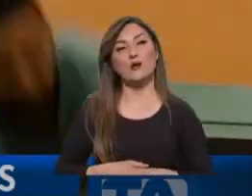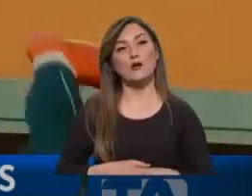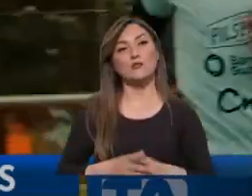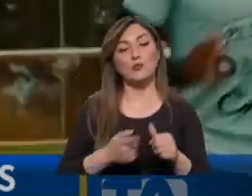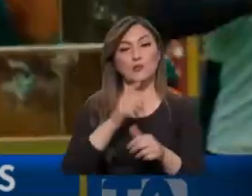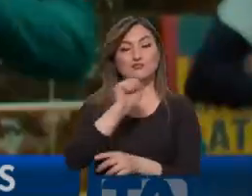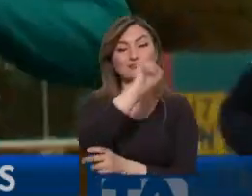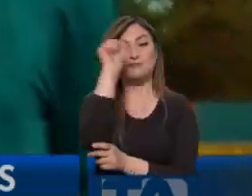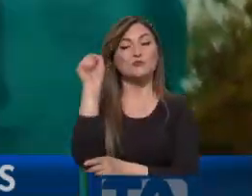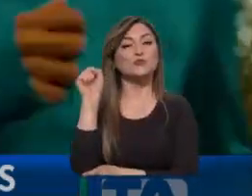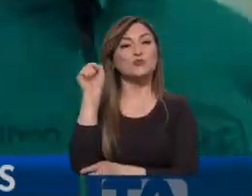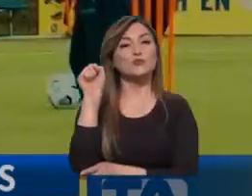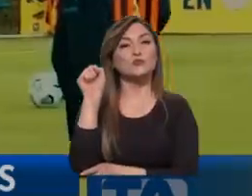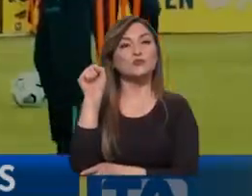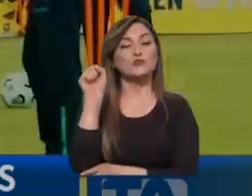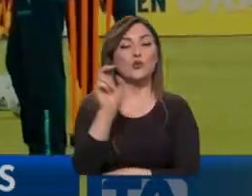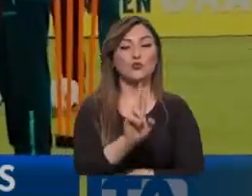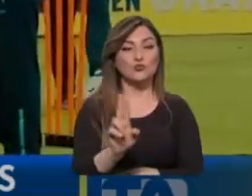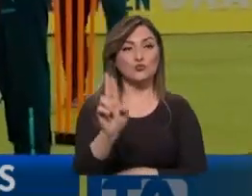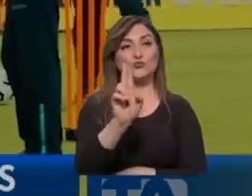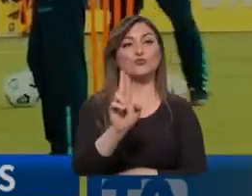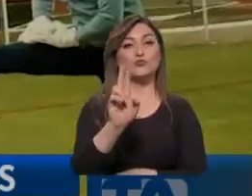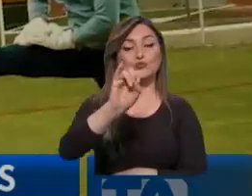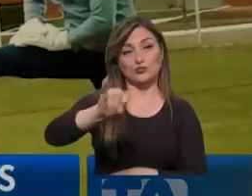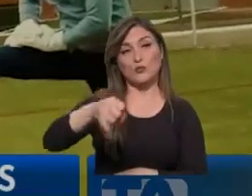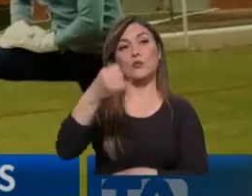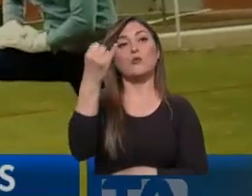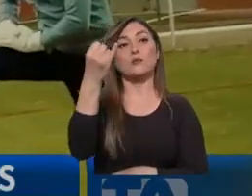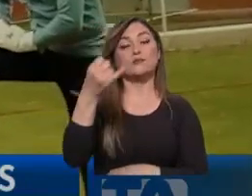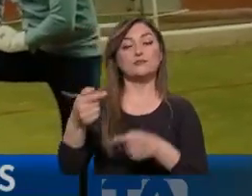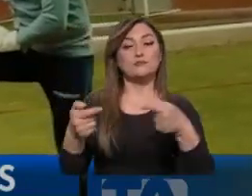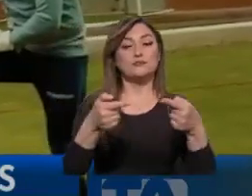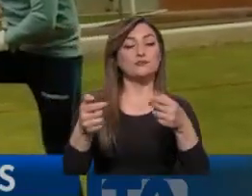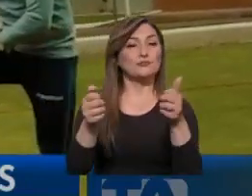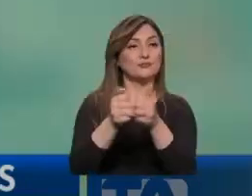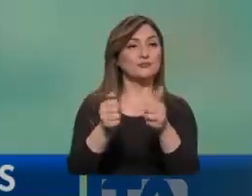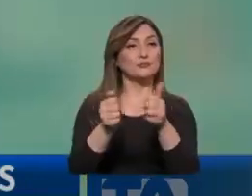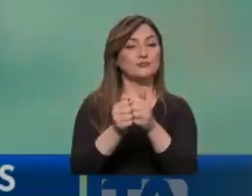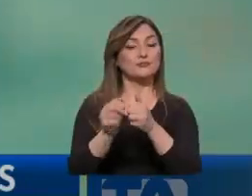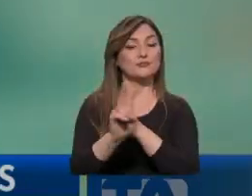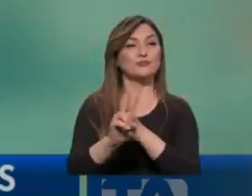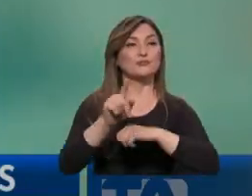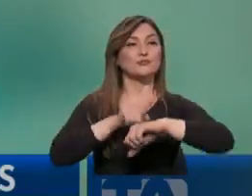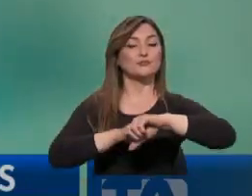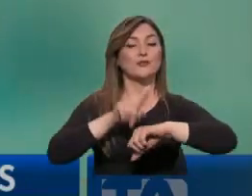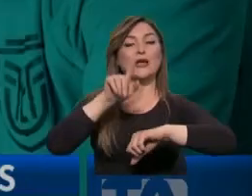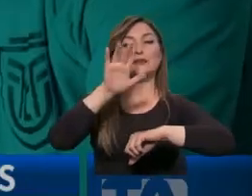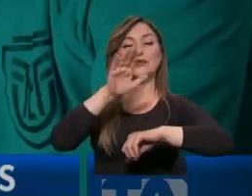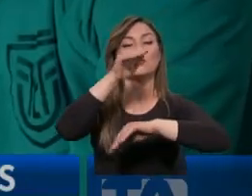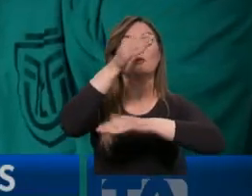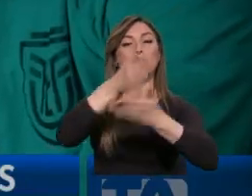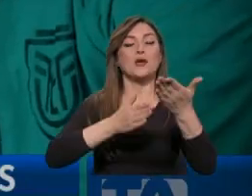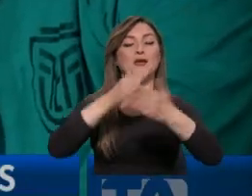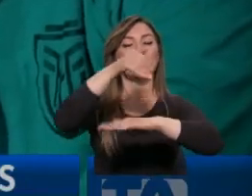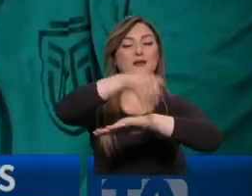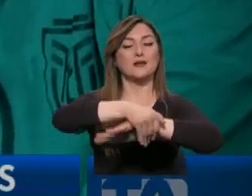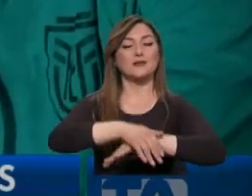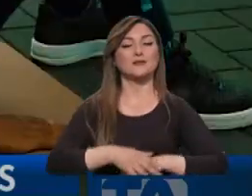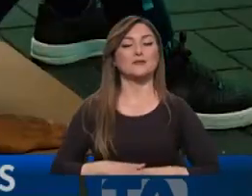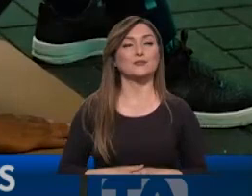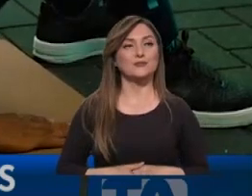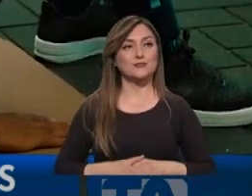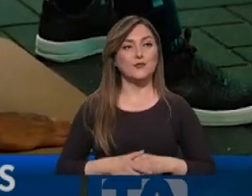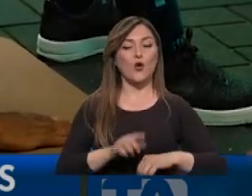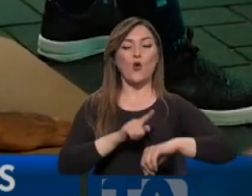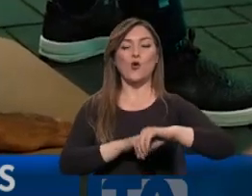primera victoria en tierras uruguayas este jueves, cuando enfrente al equipo charrúa a las 17:30, hora